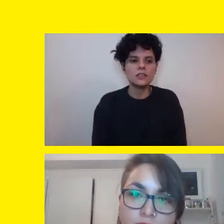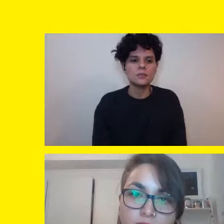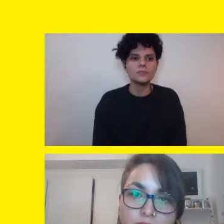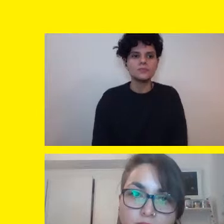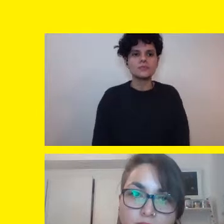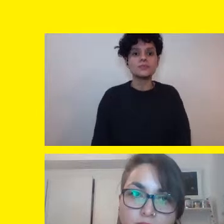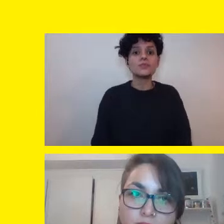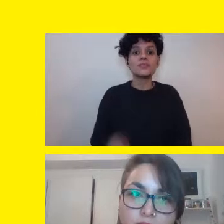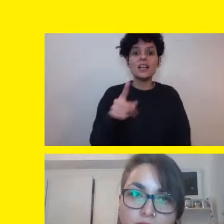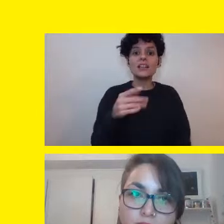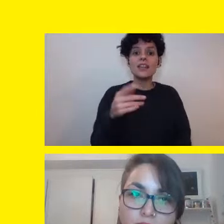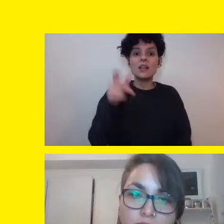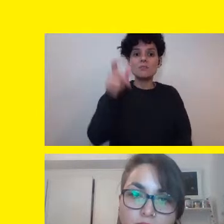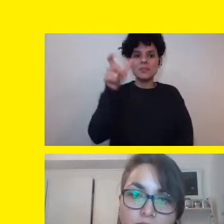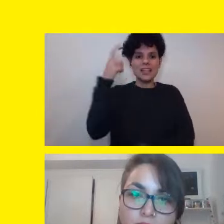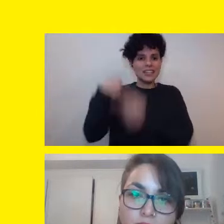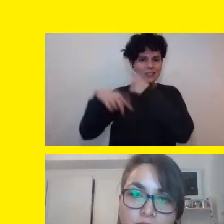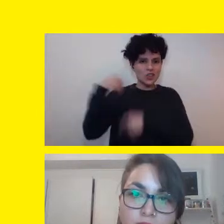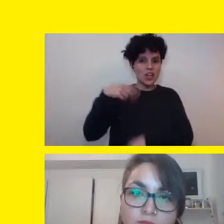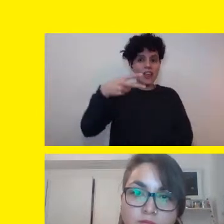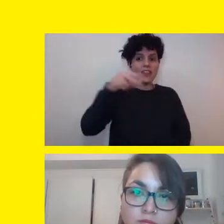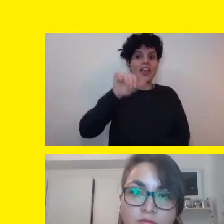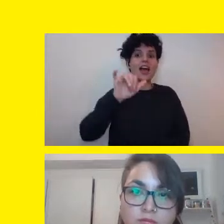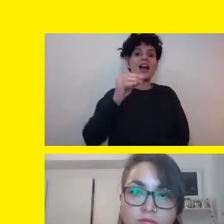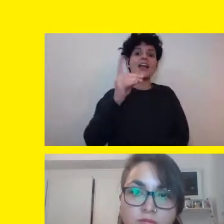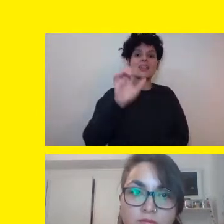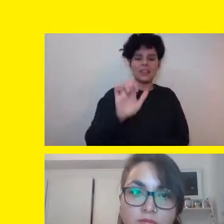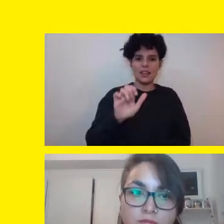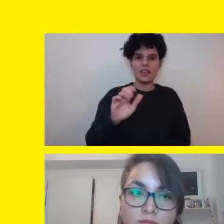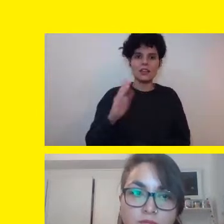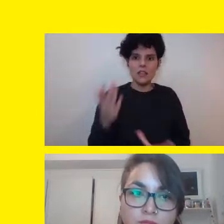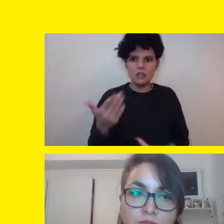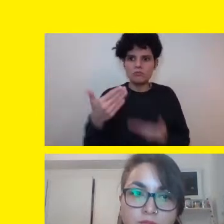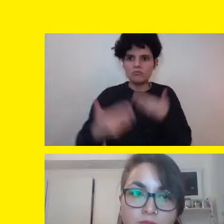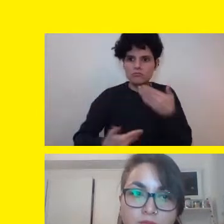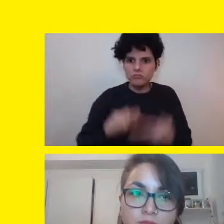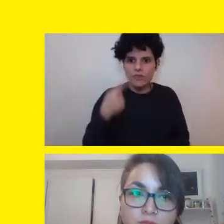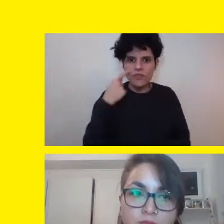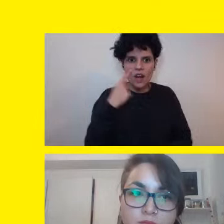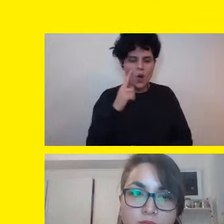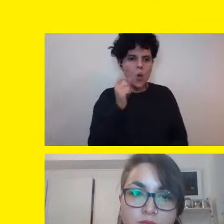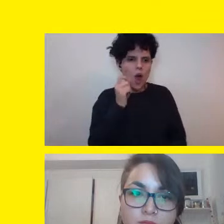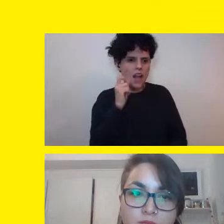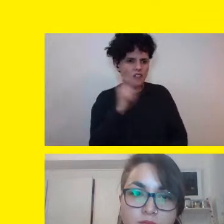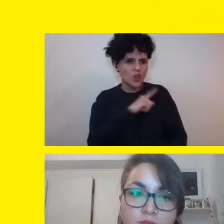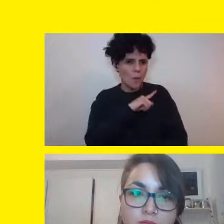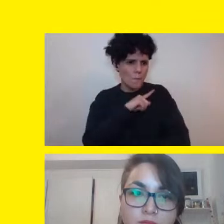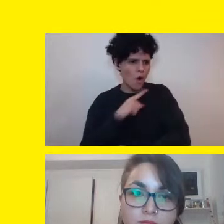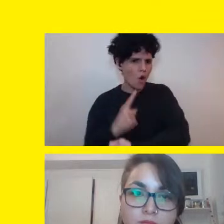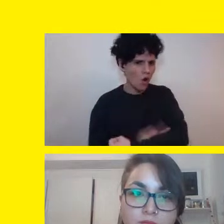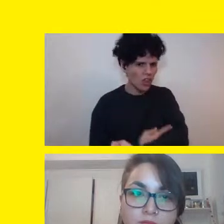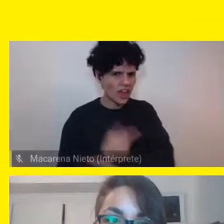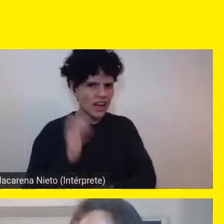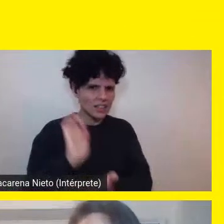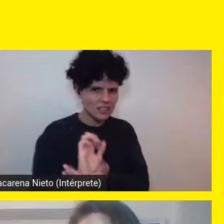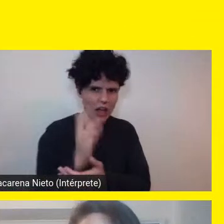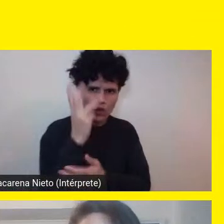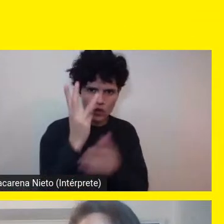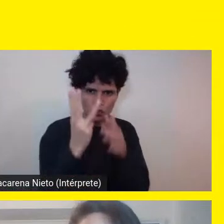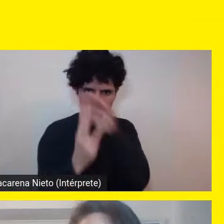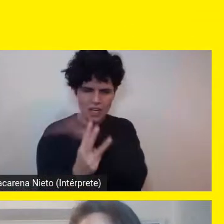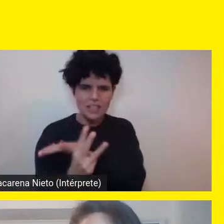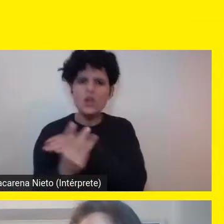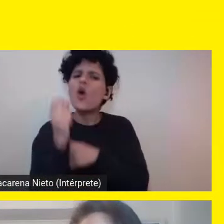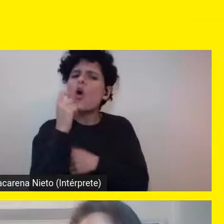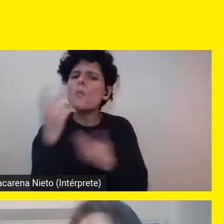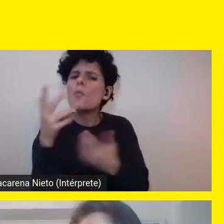AIDE y este tratamiento que nuestros poderes del Estado dan a casos de esta naturaleza nos